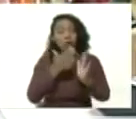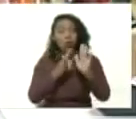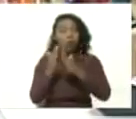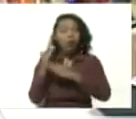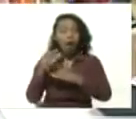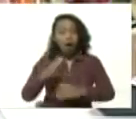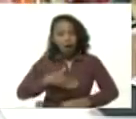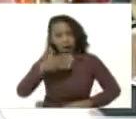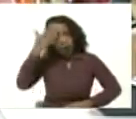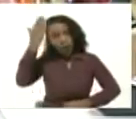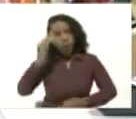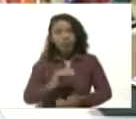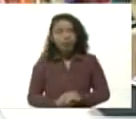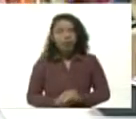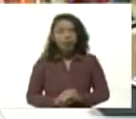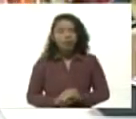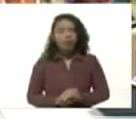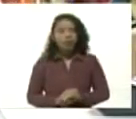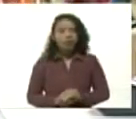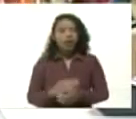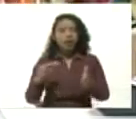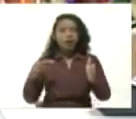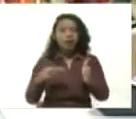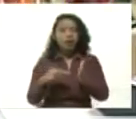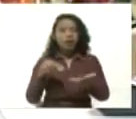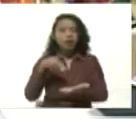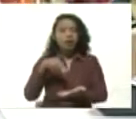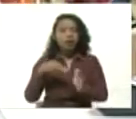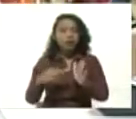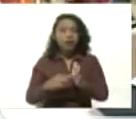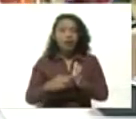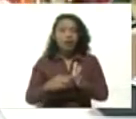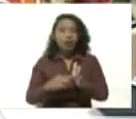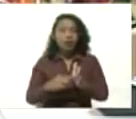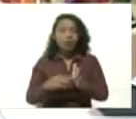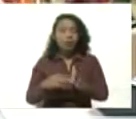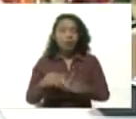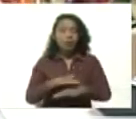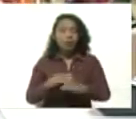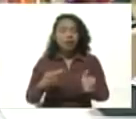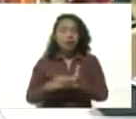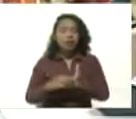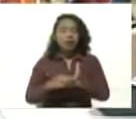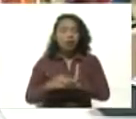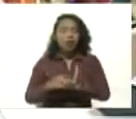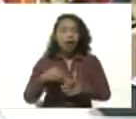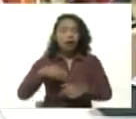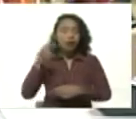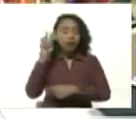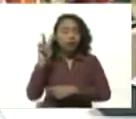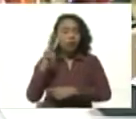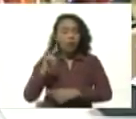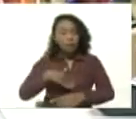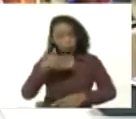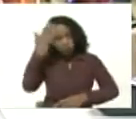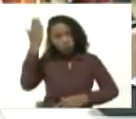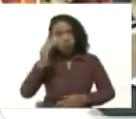árabe, sirio-libanesa, más de 1 millón de sirios libaneses en Venezuela, Salam aleikum.